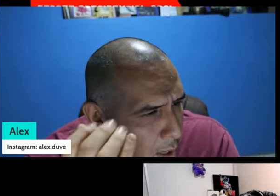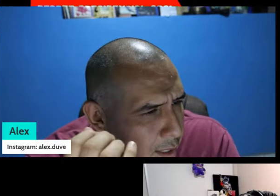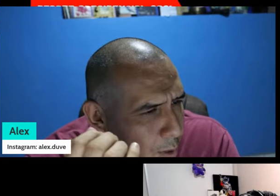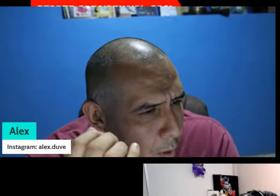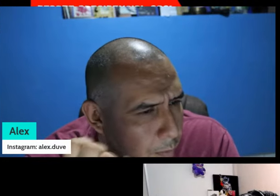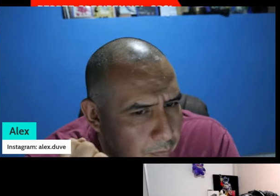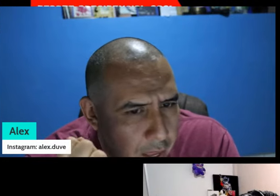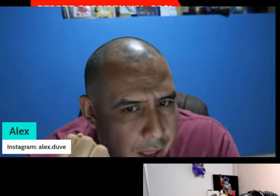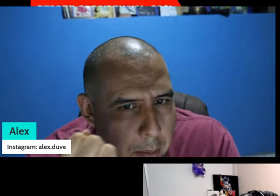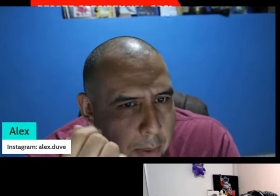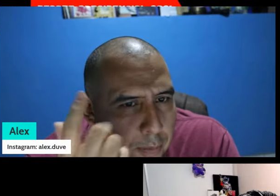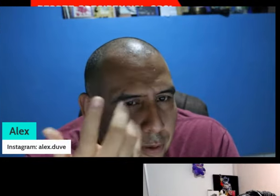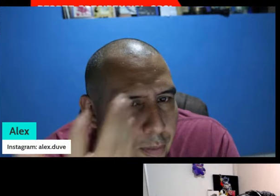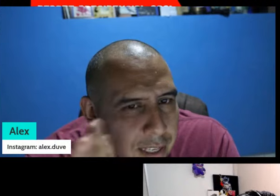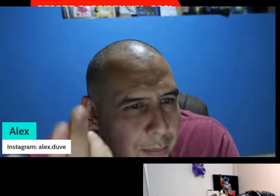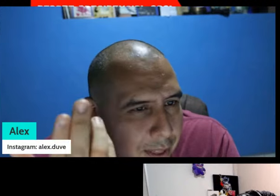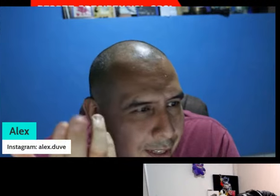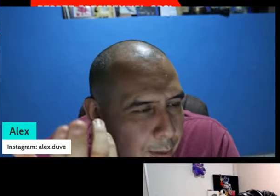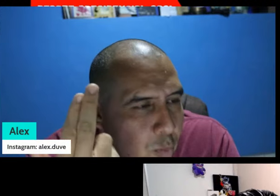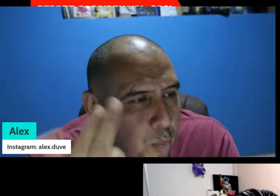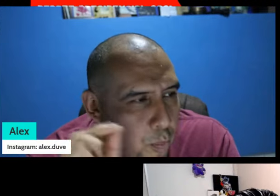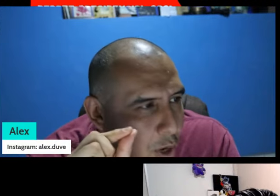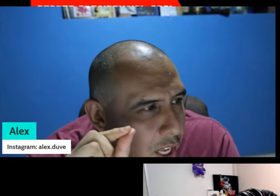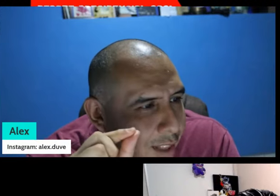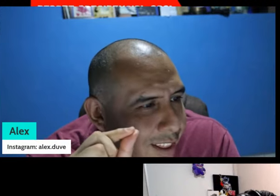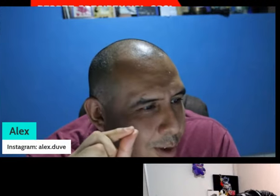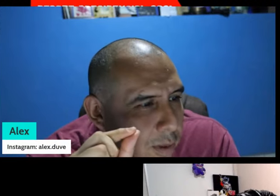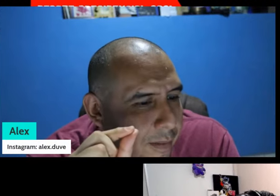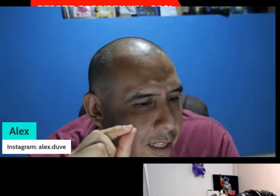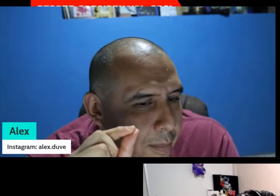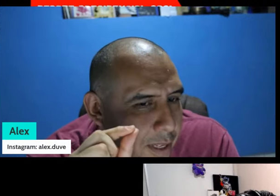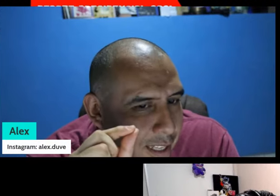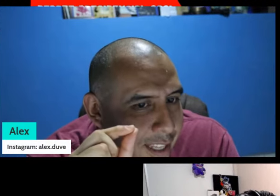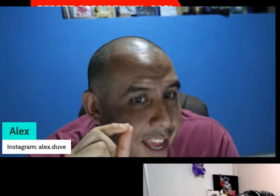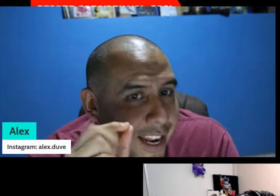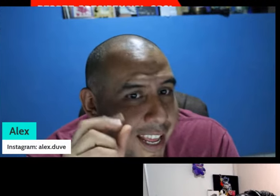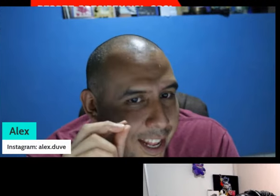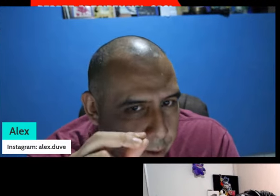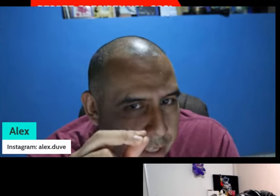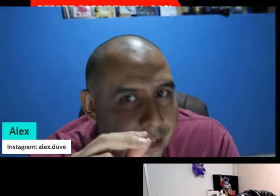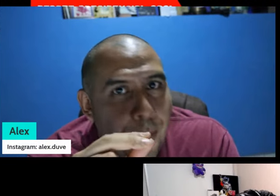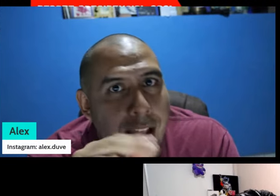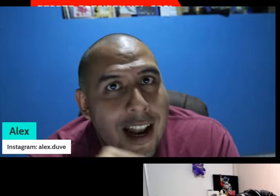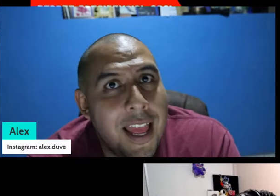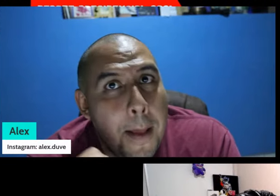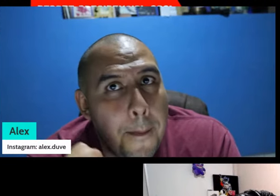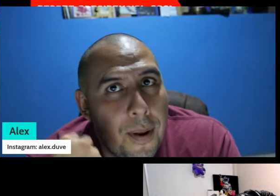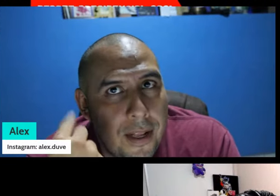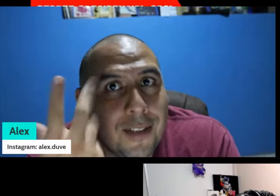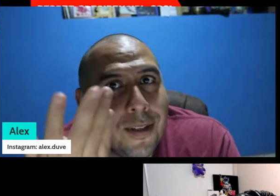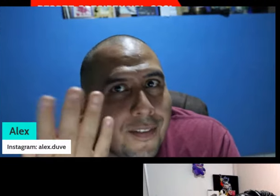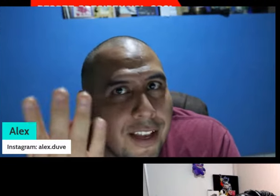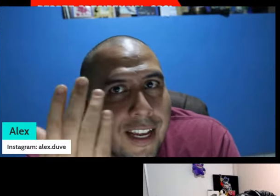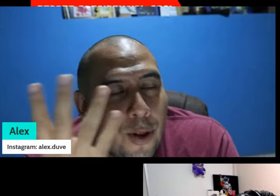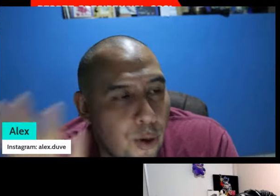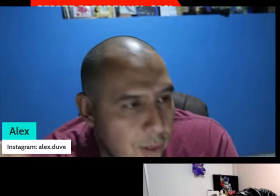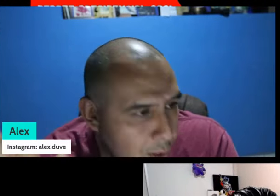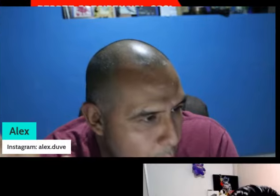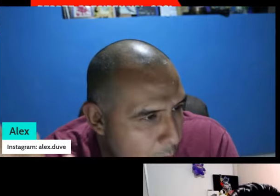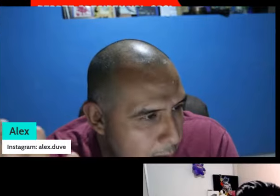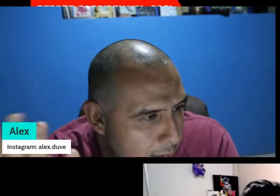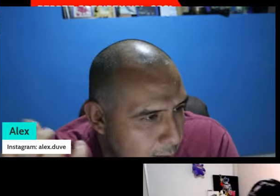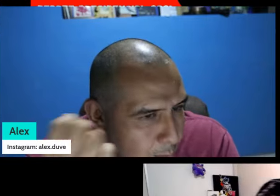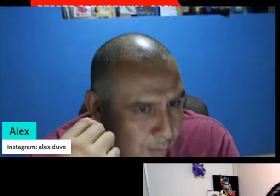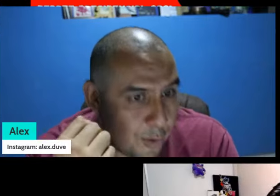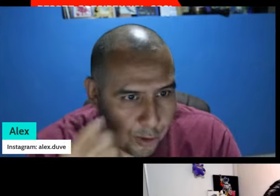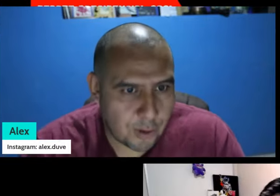me olvidó casi todo pero pues nomás aprenderte un poco cómo te vas a presentar y lo decirlo mal pero eso se me quiere que no lo no